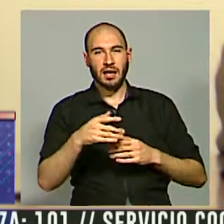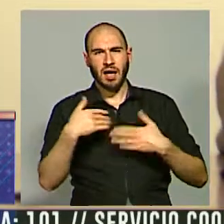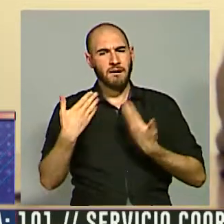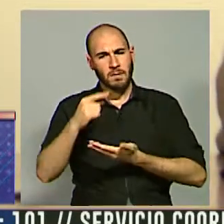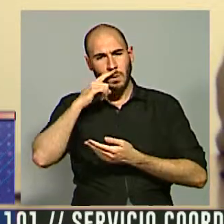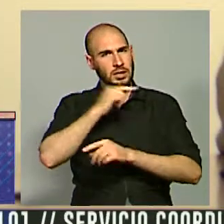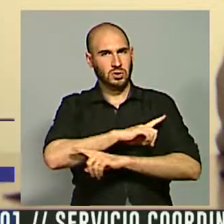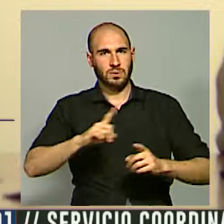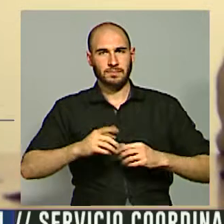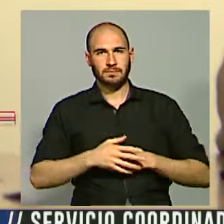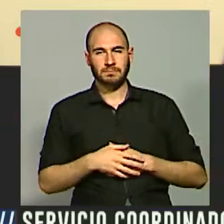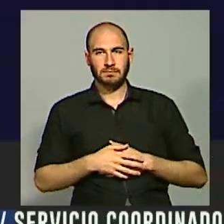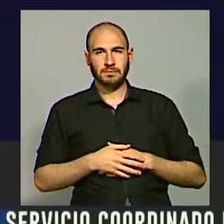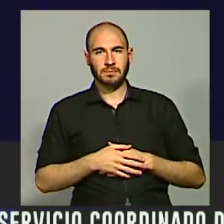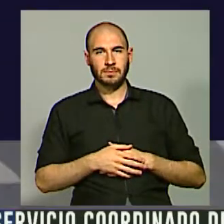Macri.